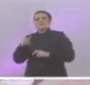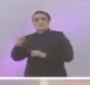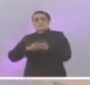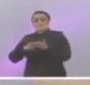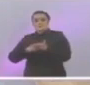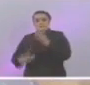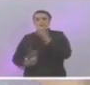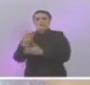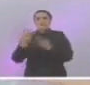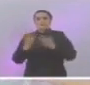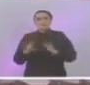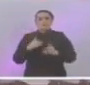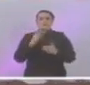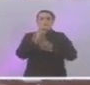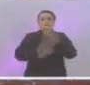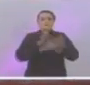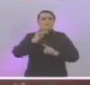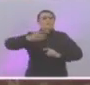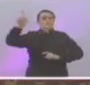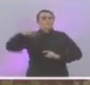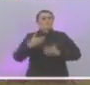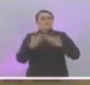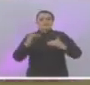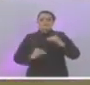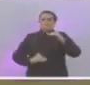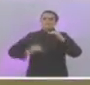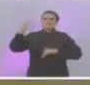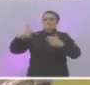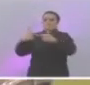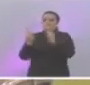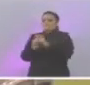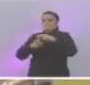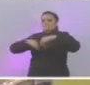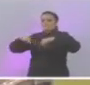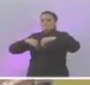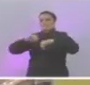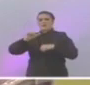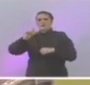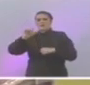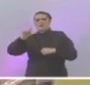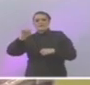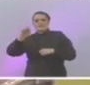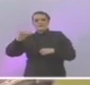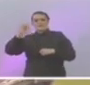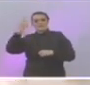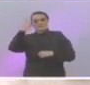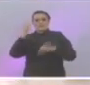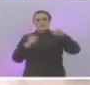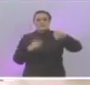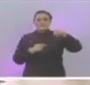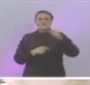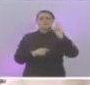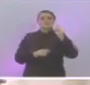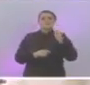en el deporte profesional, celebro el ascenso del Atlético de San Luis a la Liga MX, es decir, a la